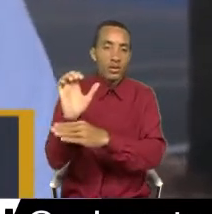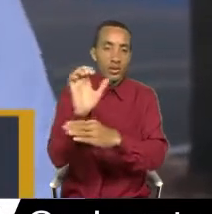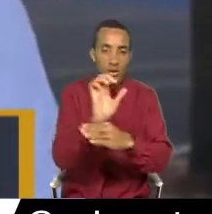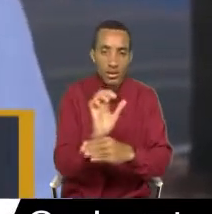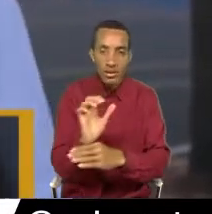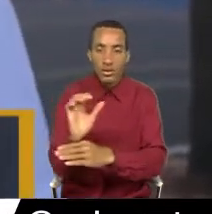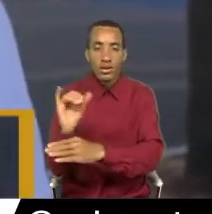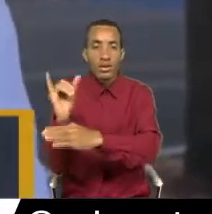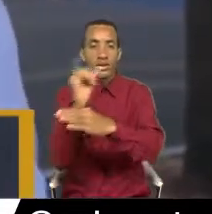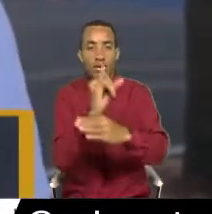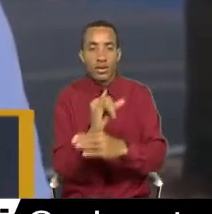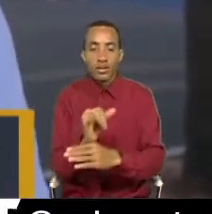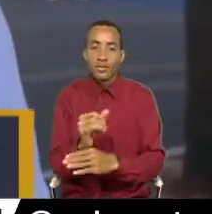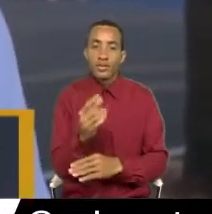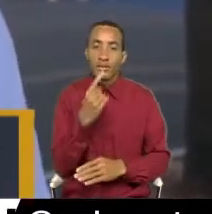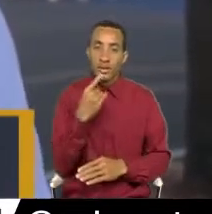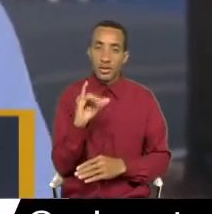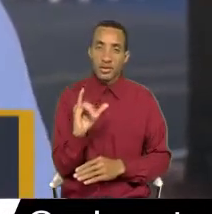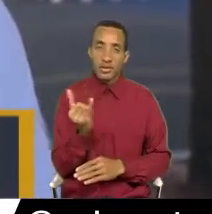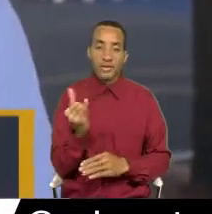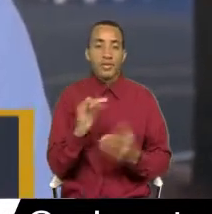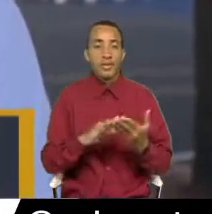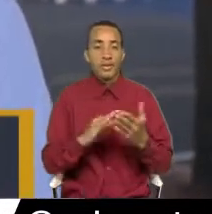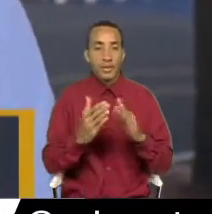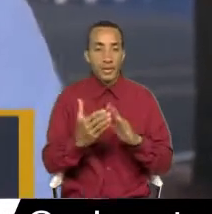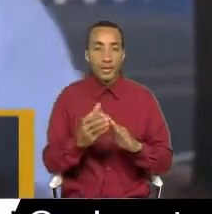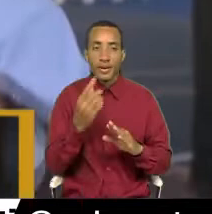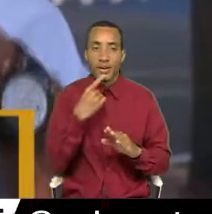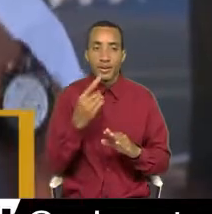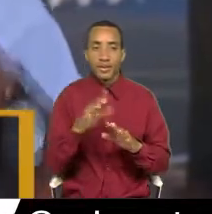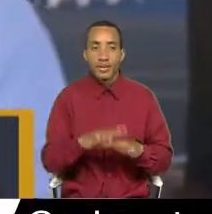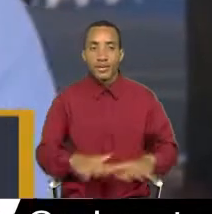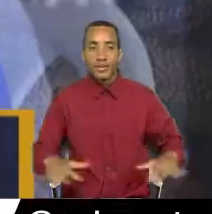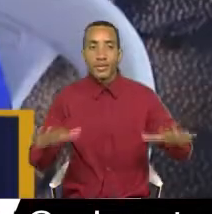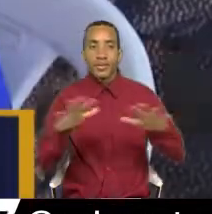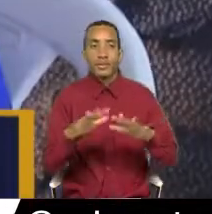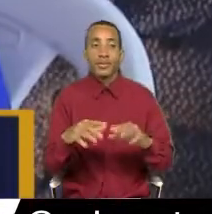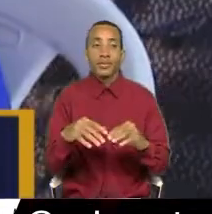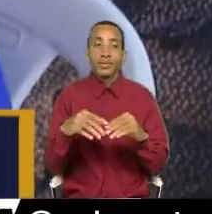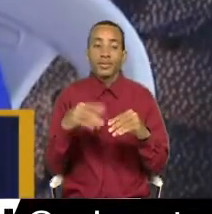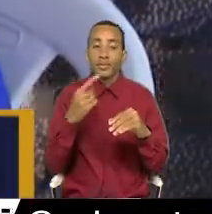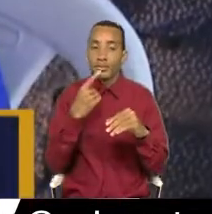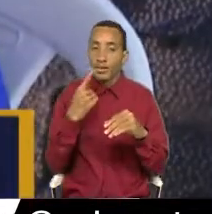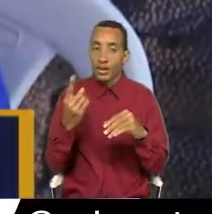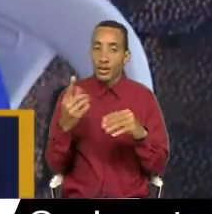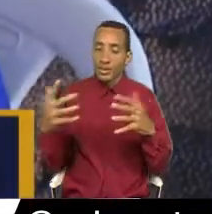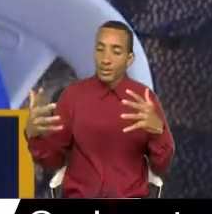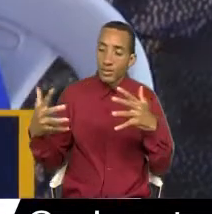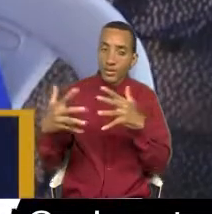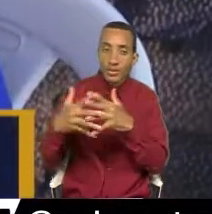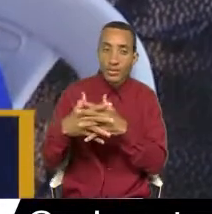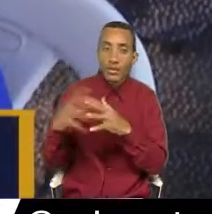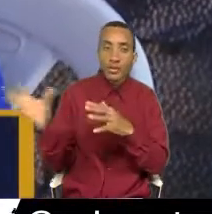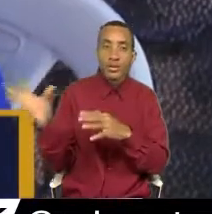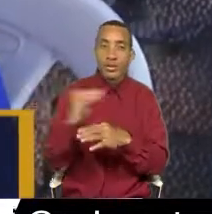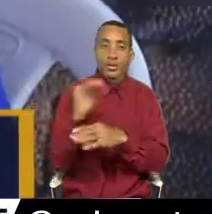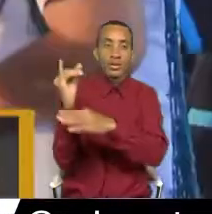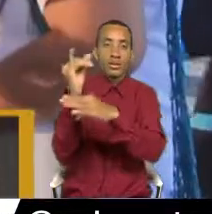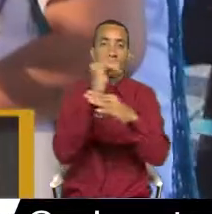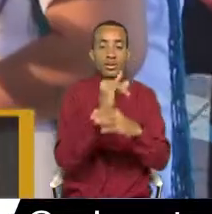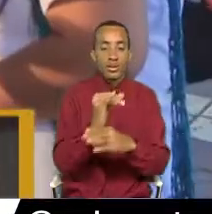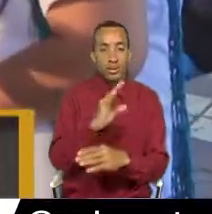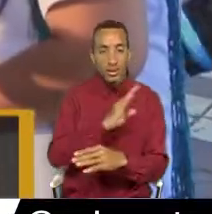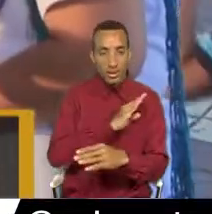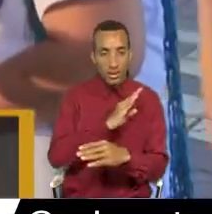sí a la paz, sí a la construcción de paz en nuestro municipio y en nuestra región. Por eso es de suma importancia la articulación entre todas las instituciones, desde la Administración